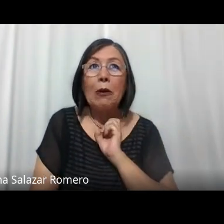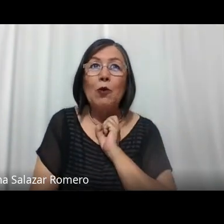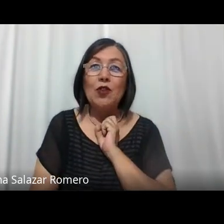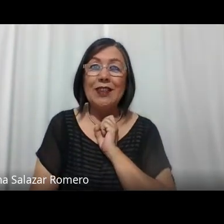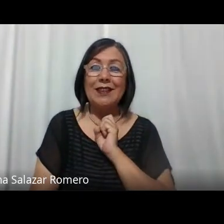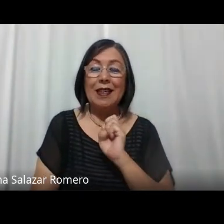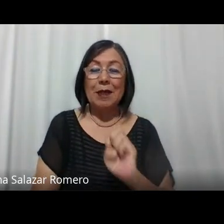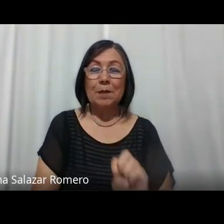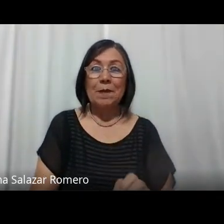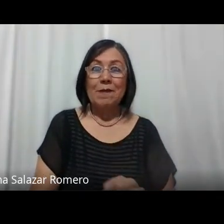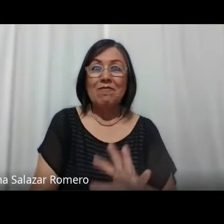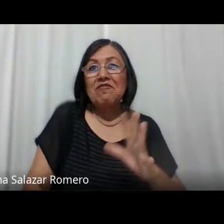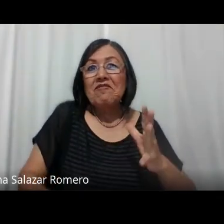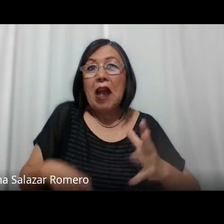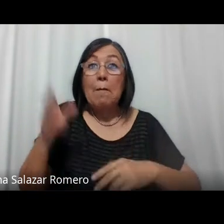algunos